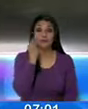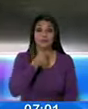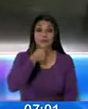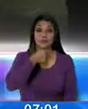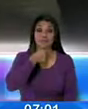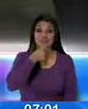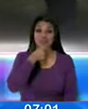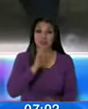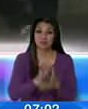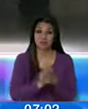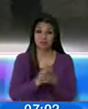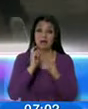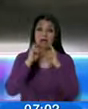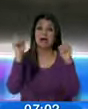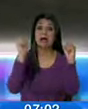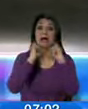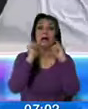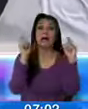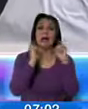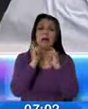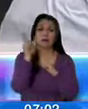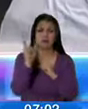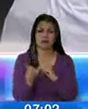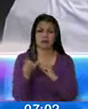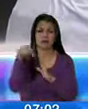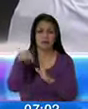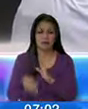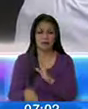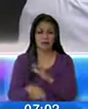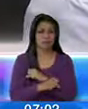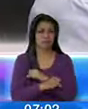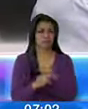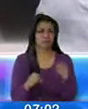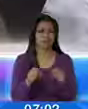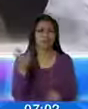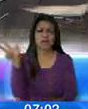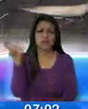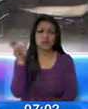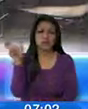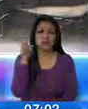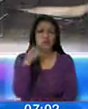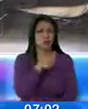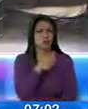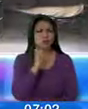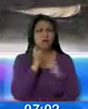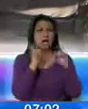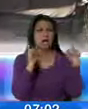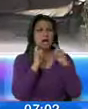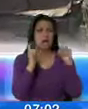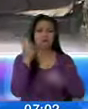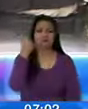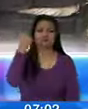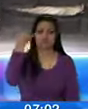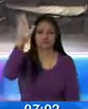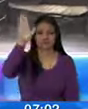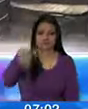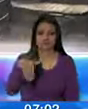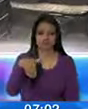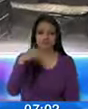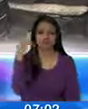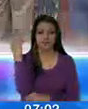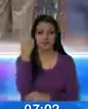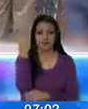habían despertado a uno de sus inquilinos, quien dio la alerta al EQ911, llegando a este lugar elementos de la Policía